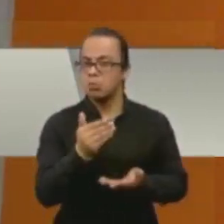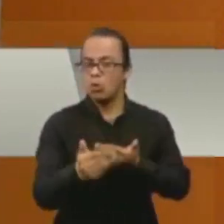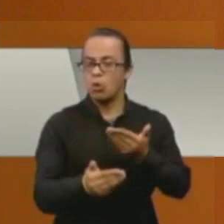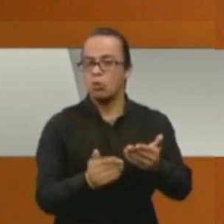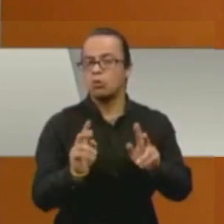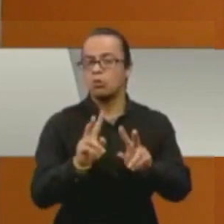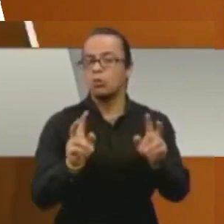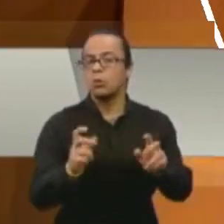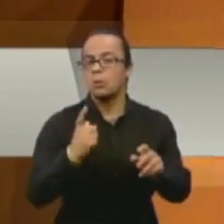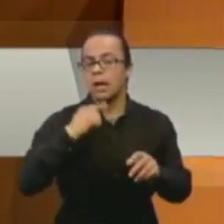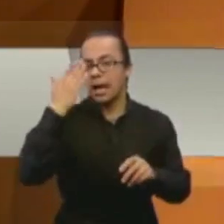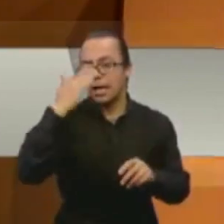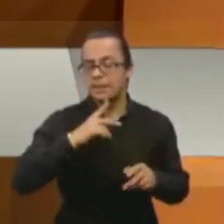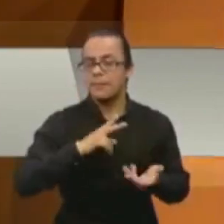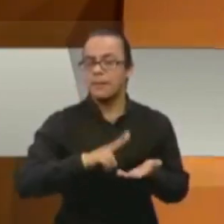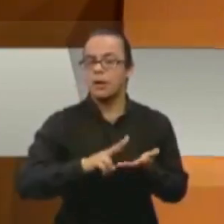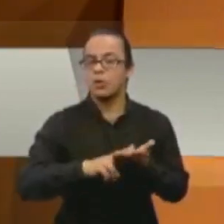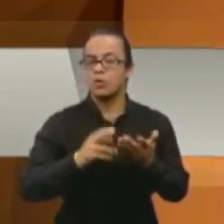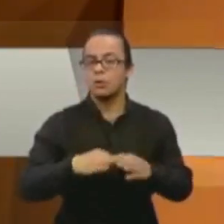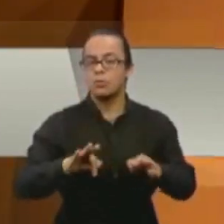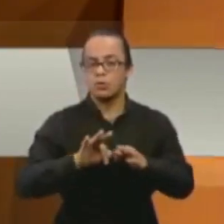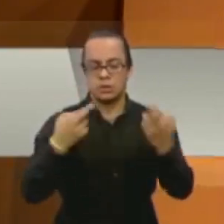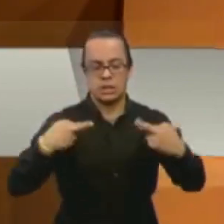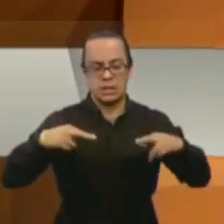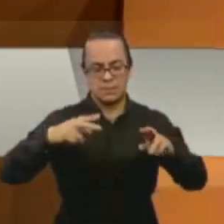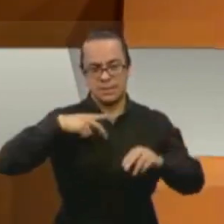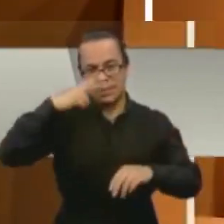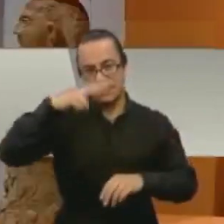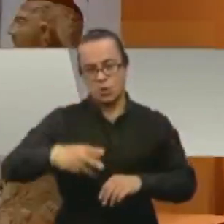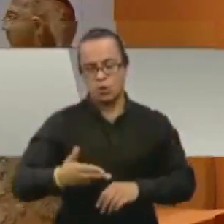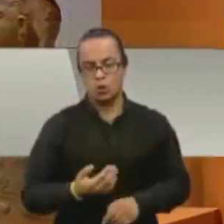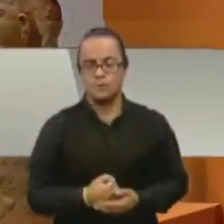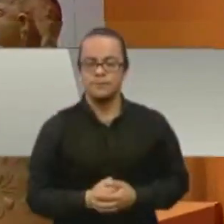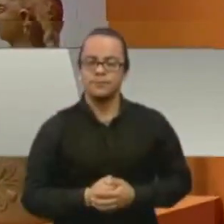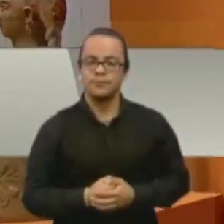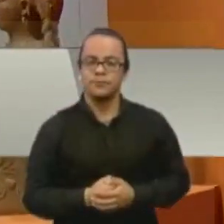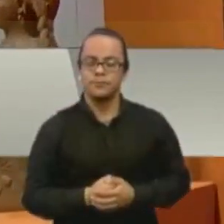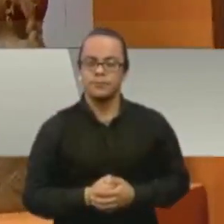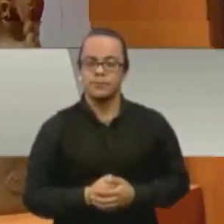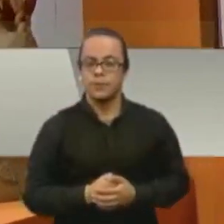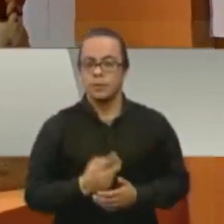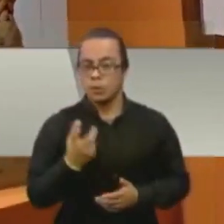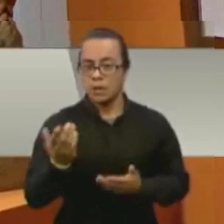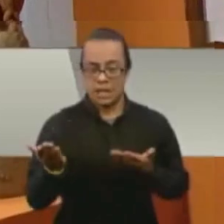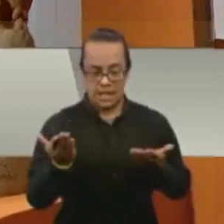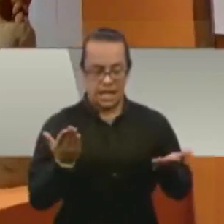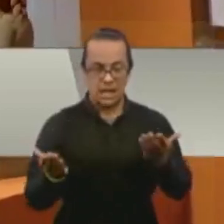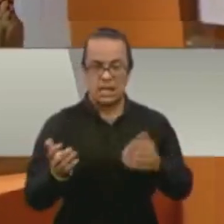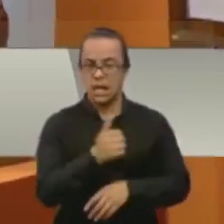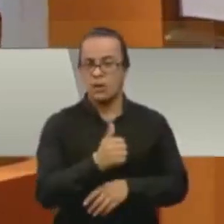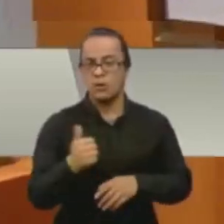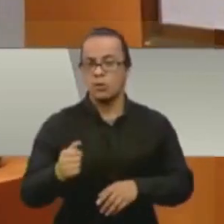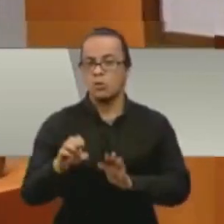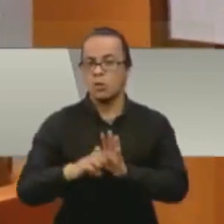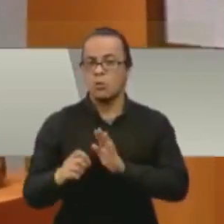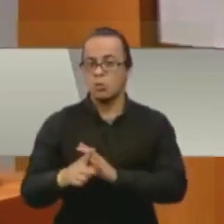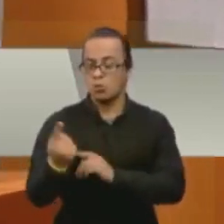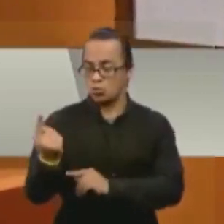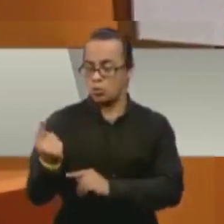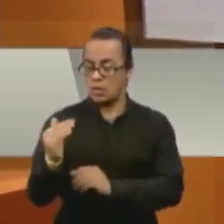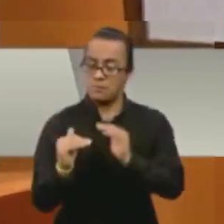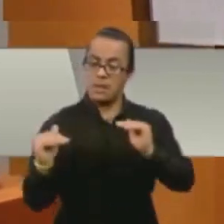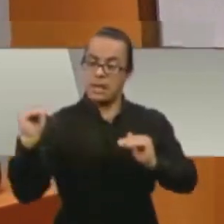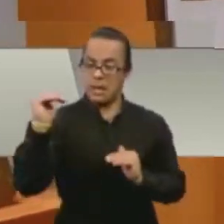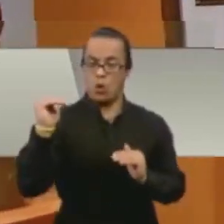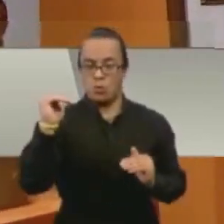la consideración y la valoración de la identidad cultural mexicana. Y es que en este caso no podemos decir que una corriente artística sea más